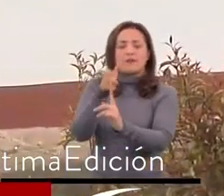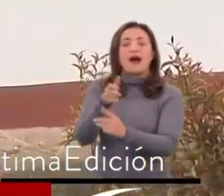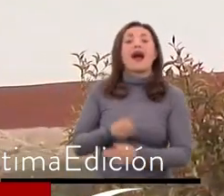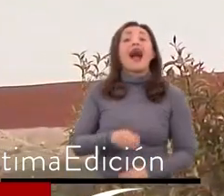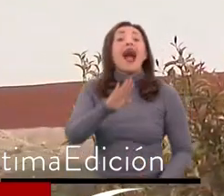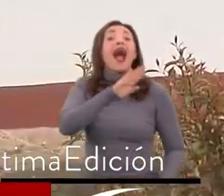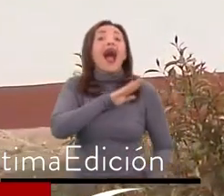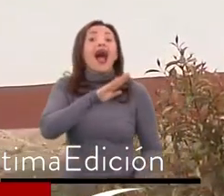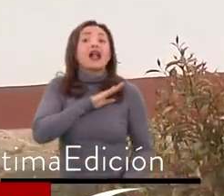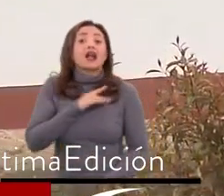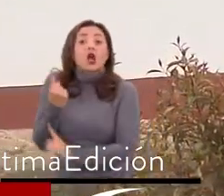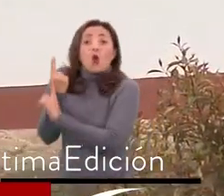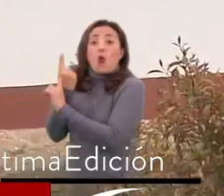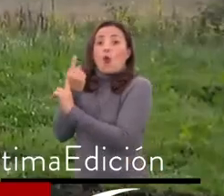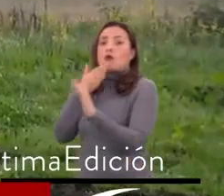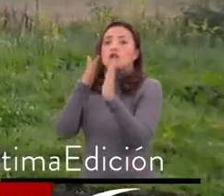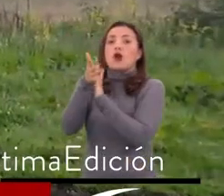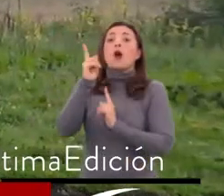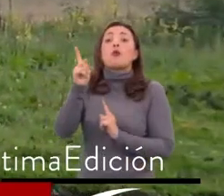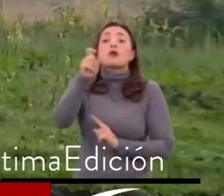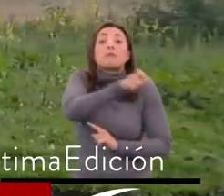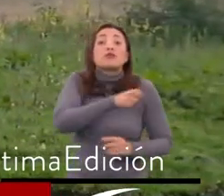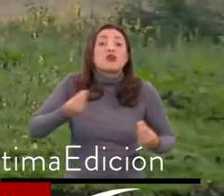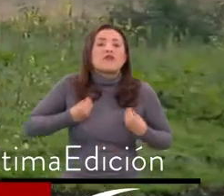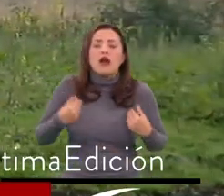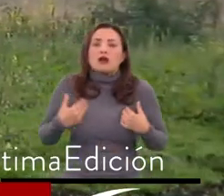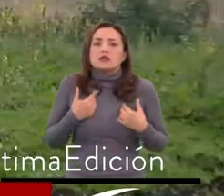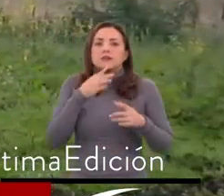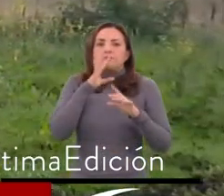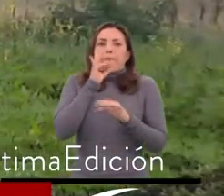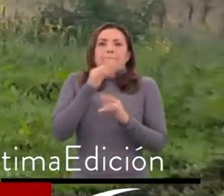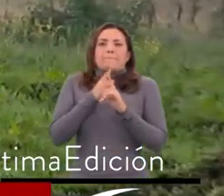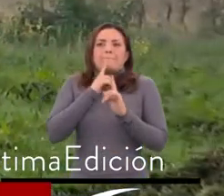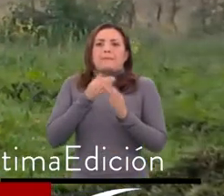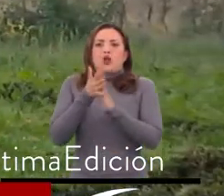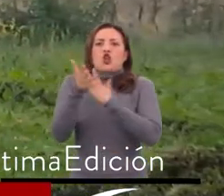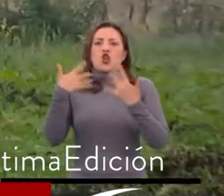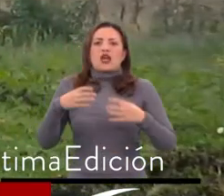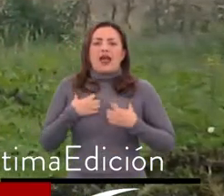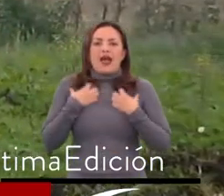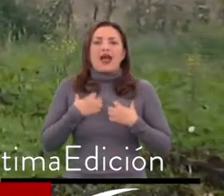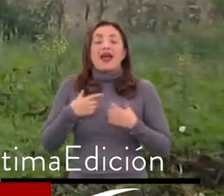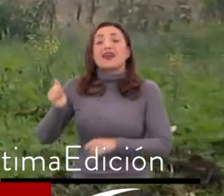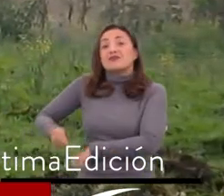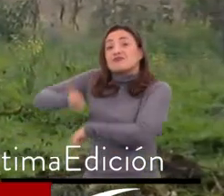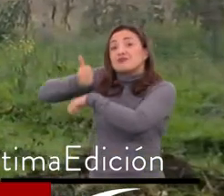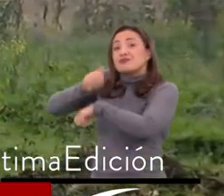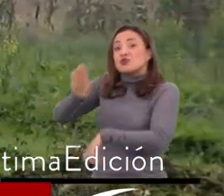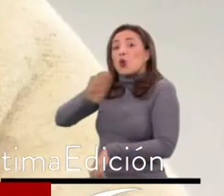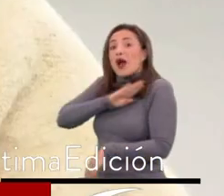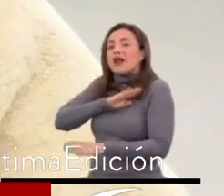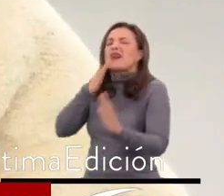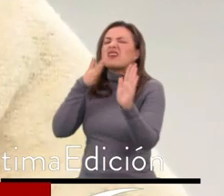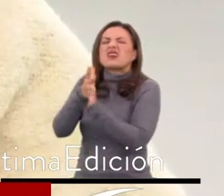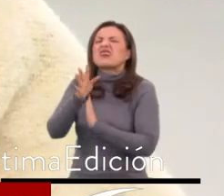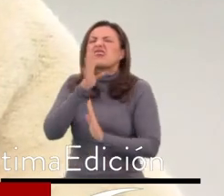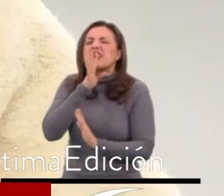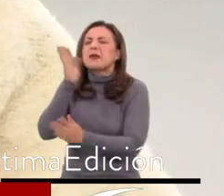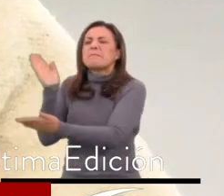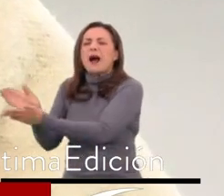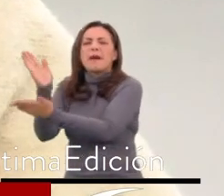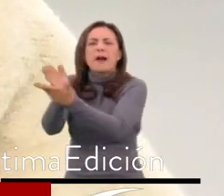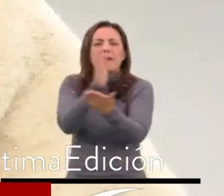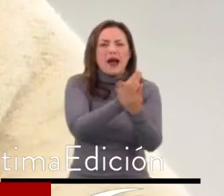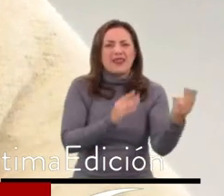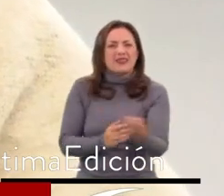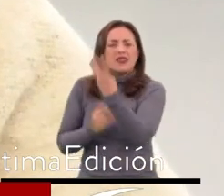de estos hechos, porque la población guarda silencio por temor. El mandatario contó quiénes eran las víctimas. Daniel González